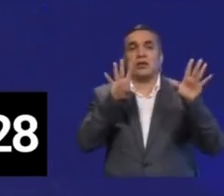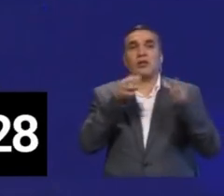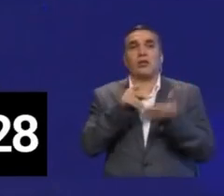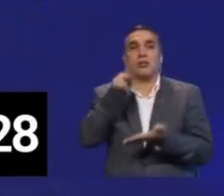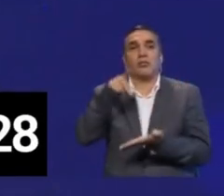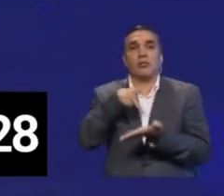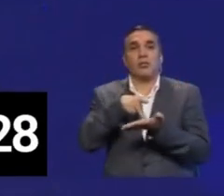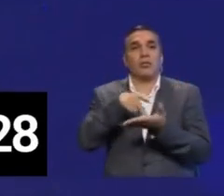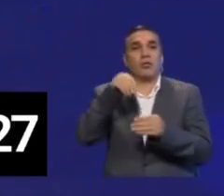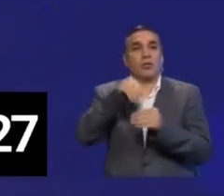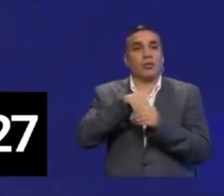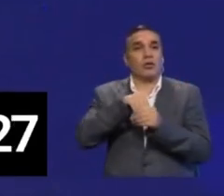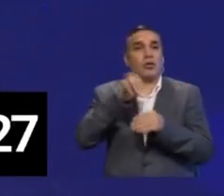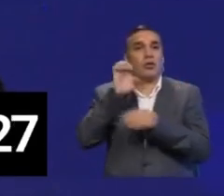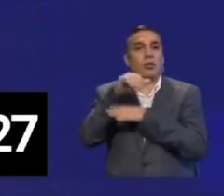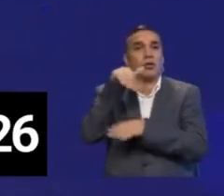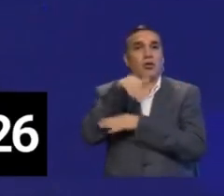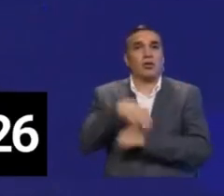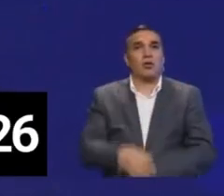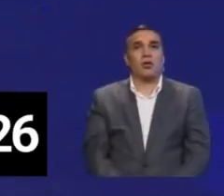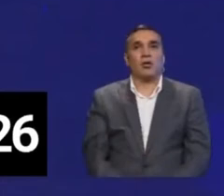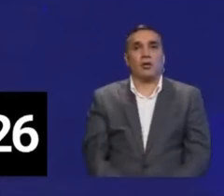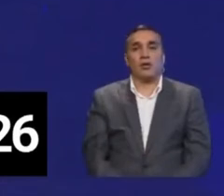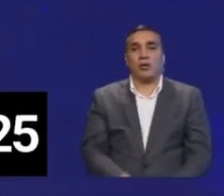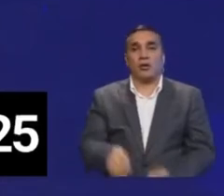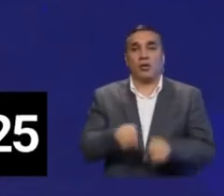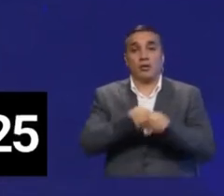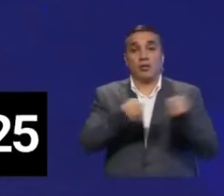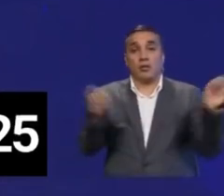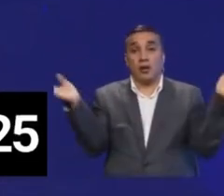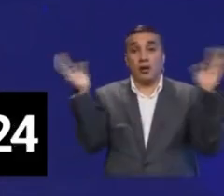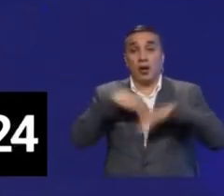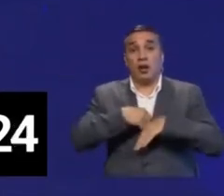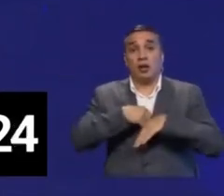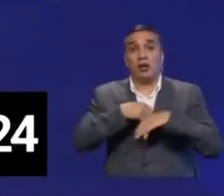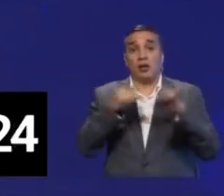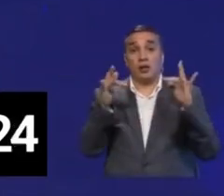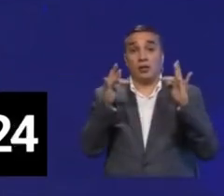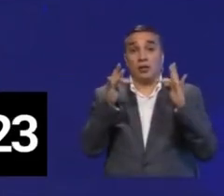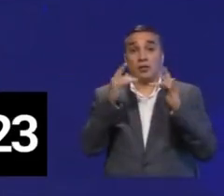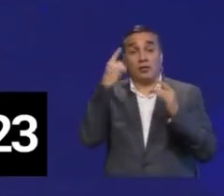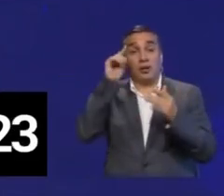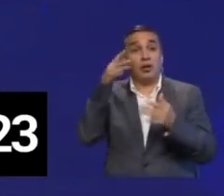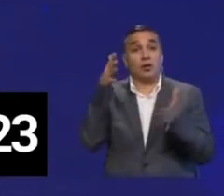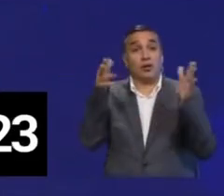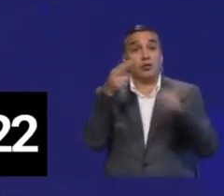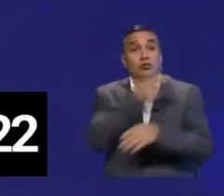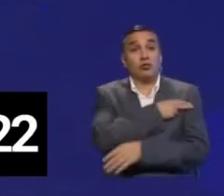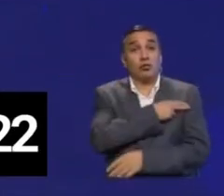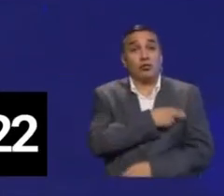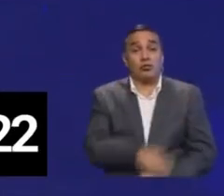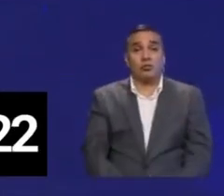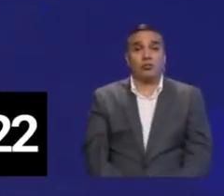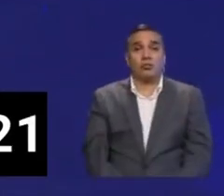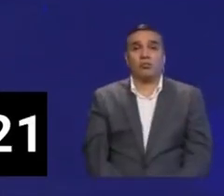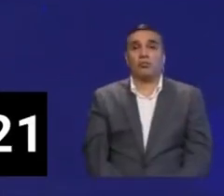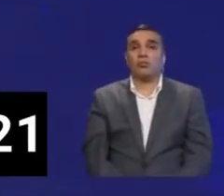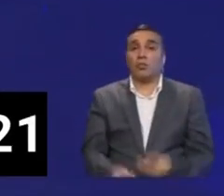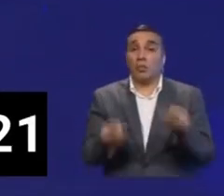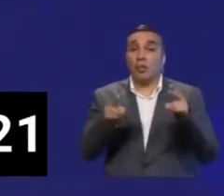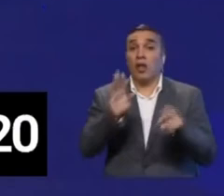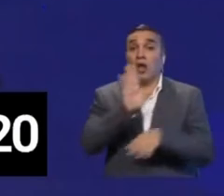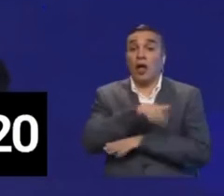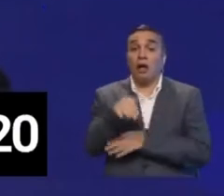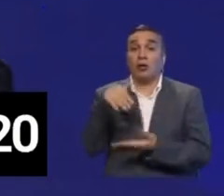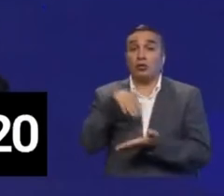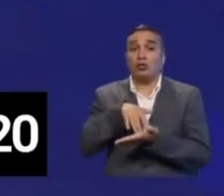parroquias rurales de nuestra patria, haciendo becas de conectividad para los maestros, los docentes y los estudiantes